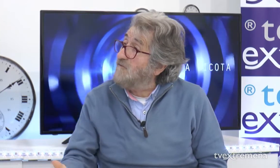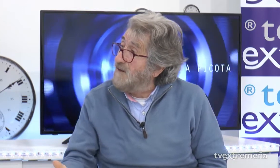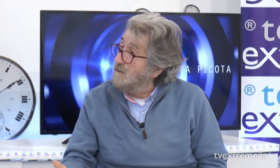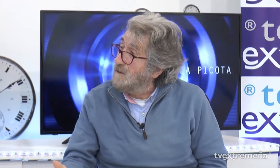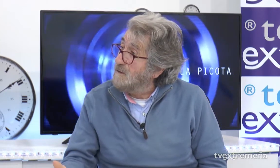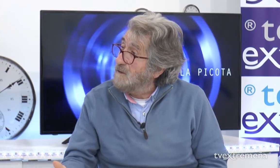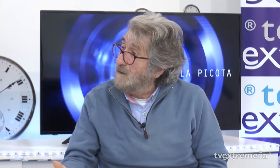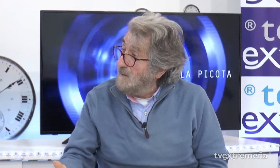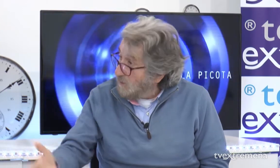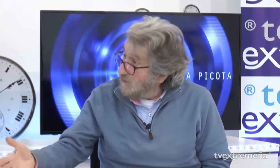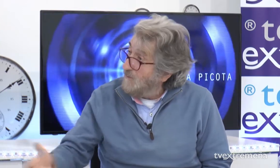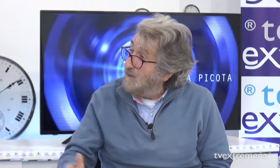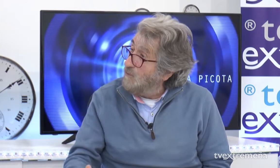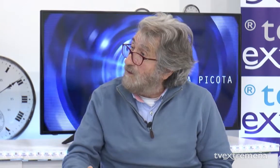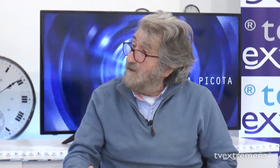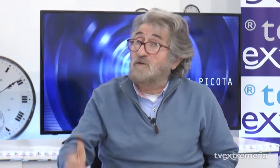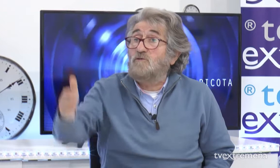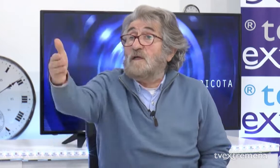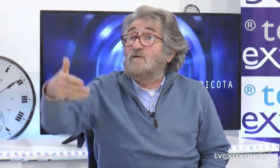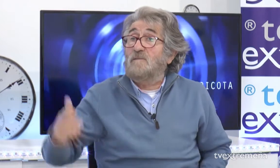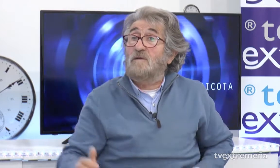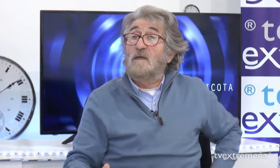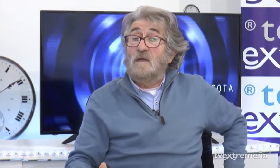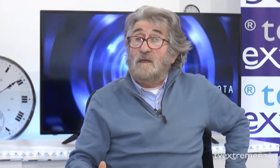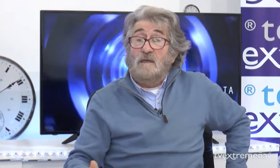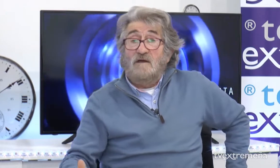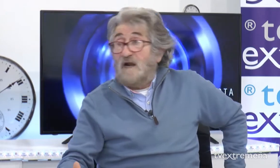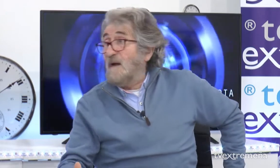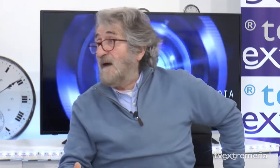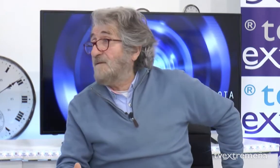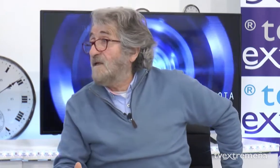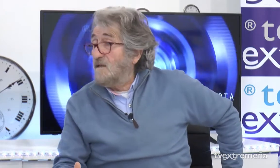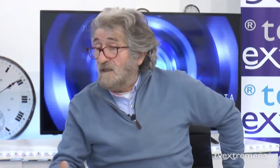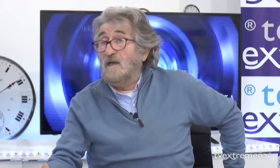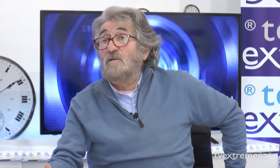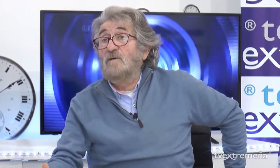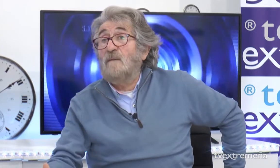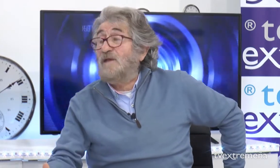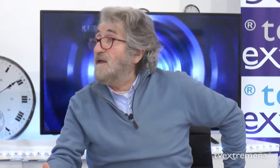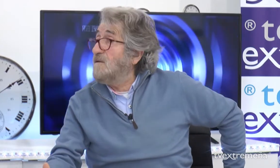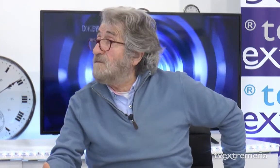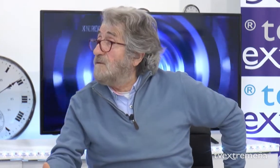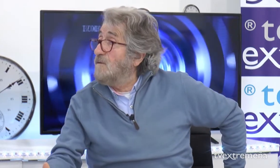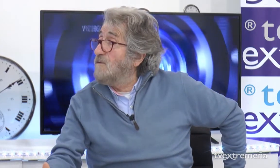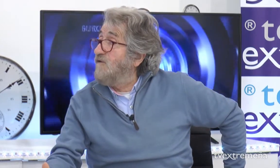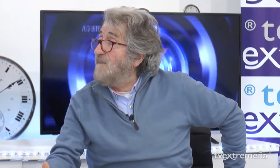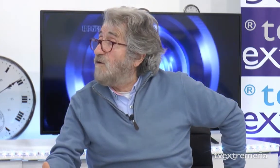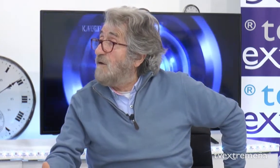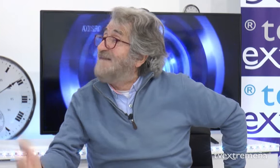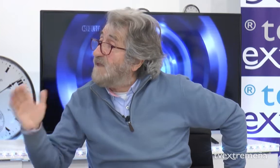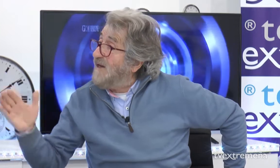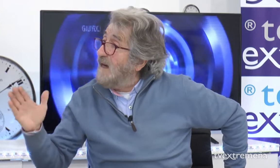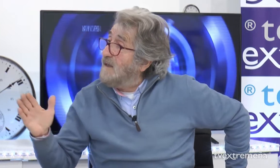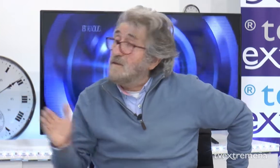Fernández Sousa Faro, hermano de nuestro amigo Luis Carlos Fernández Sousa, de nuestro amigo. Farmamar tiene un aplidin, un